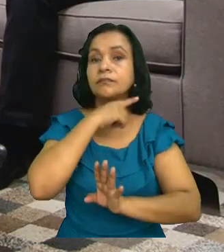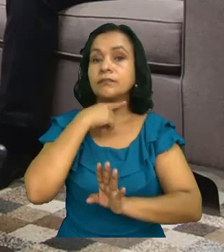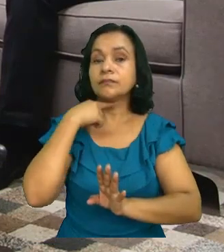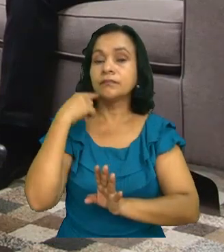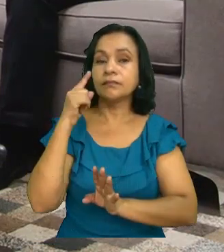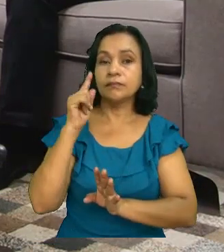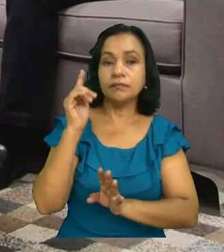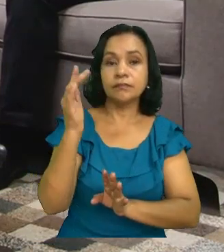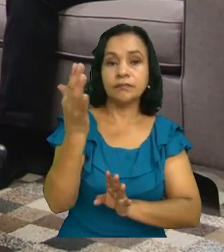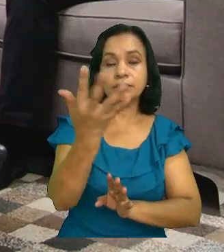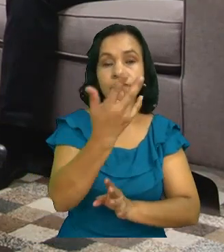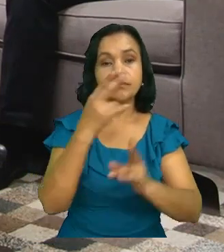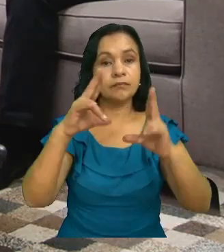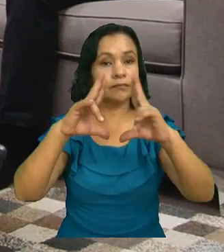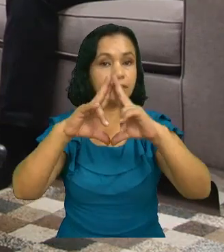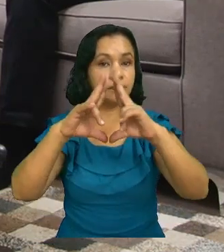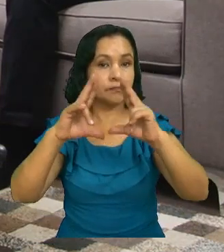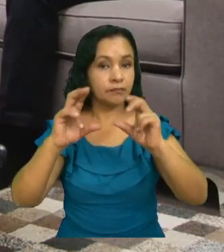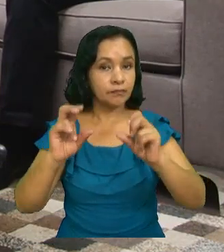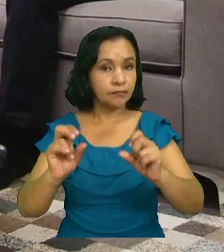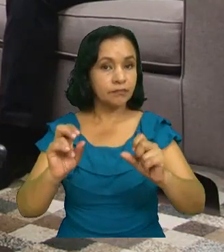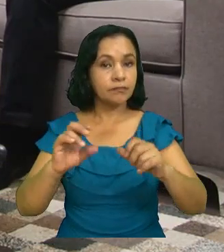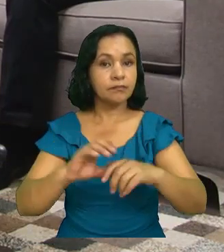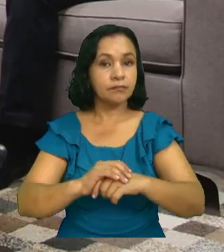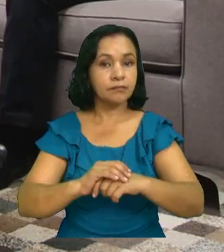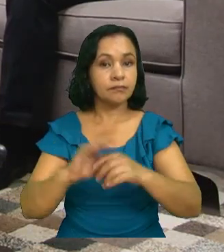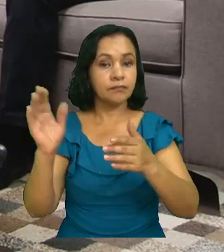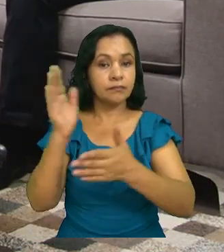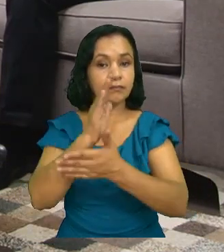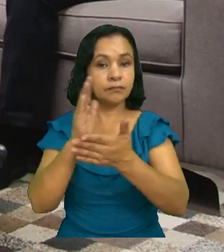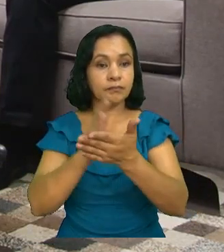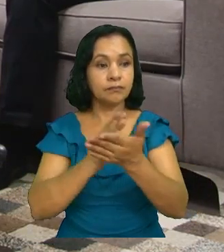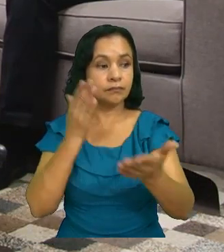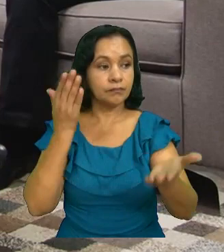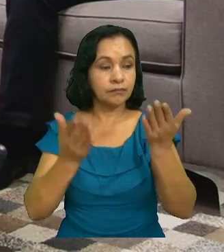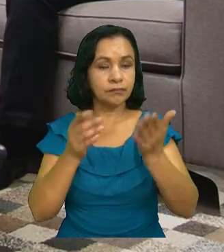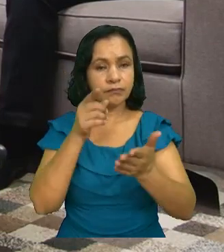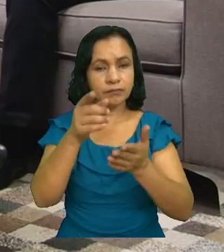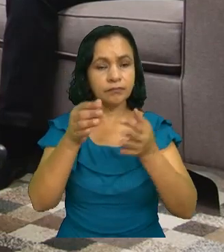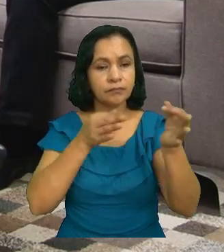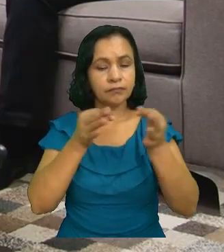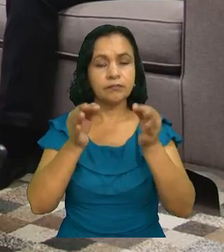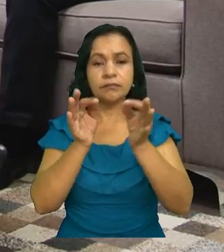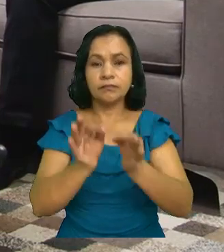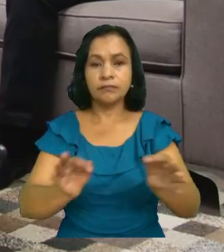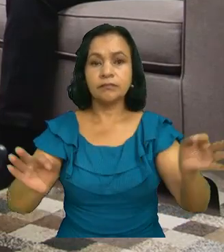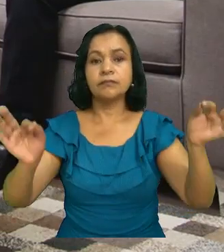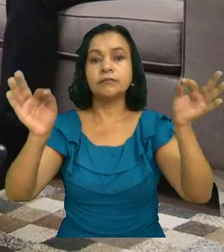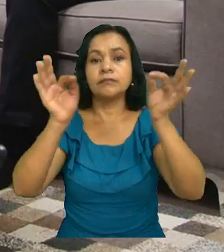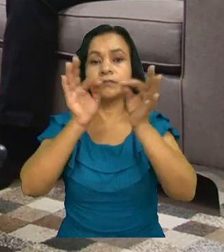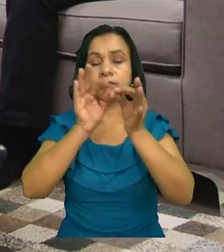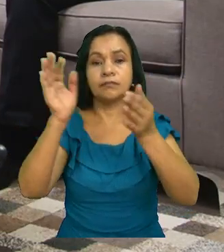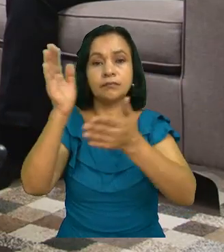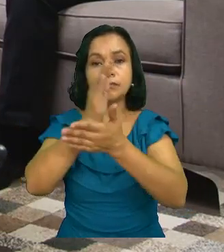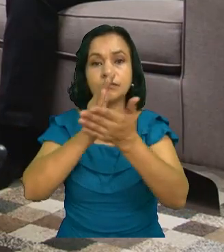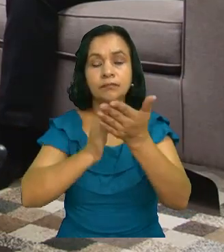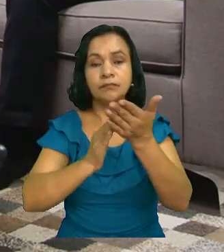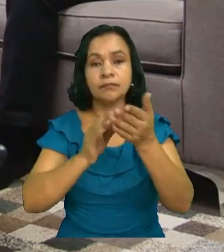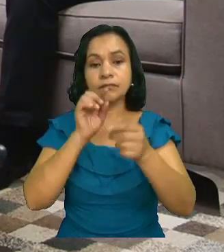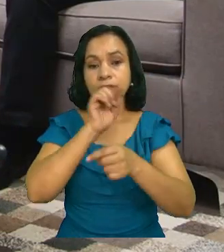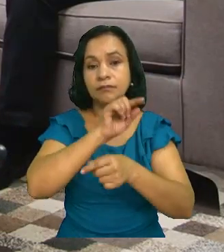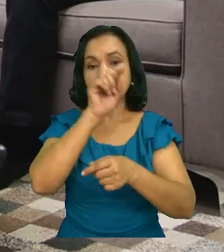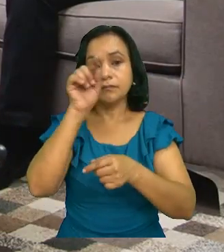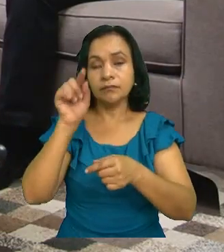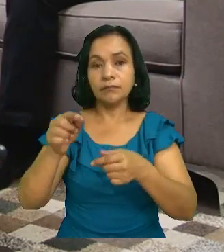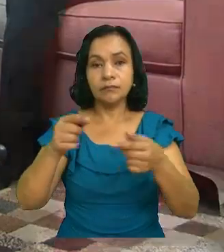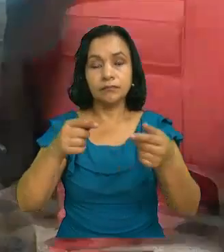el territorio nicaragüense, porque de repente usted mencionaba un aspecto bastante puntual, algunos de esos aureros que